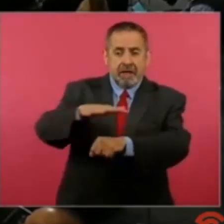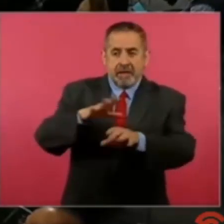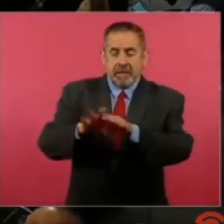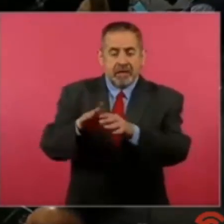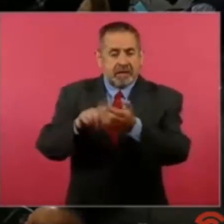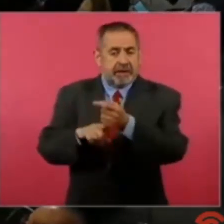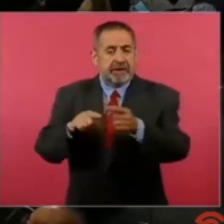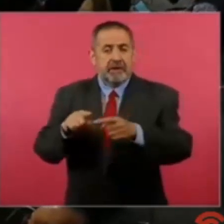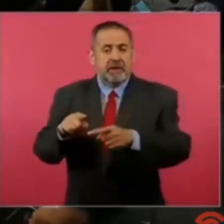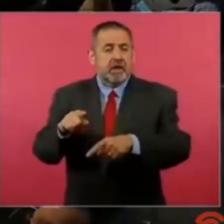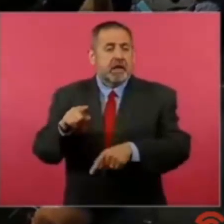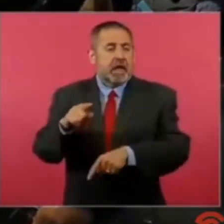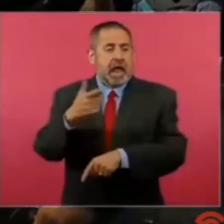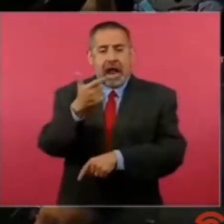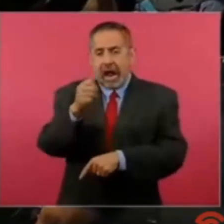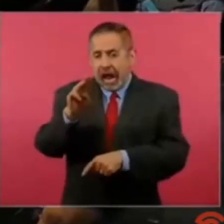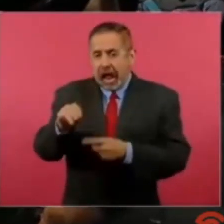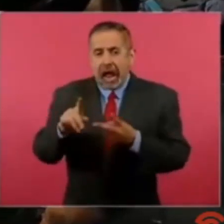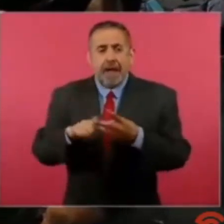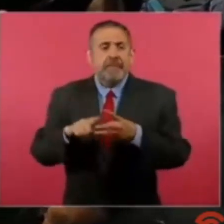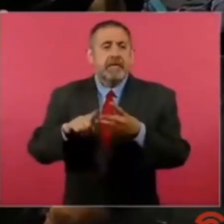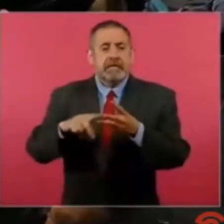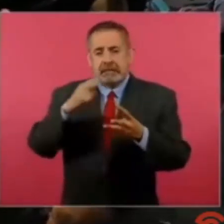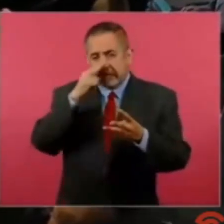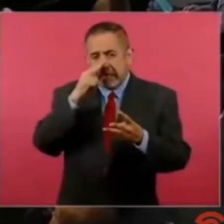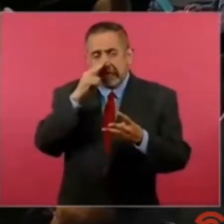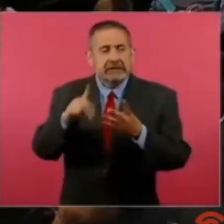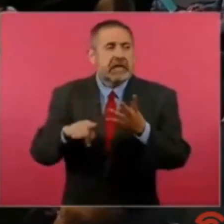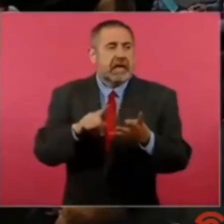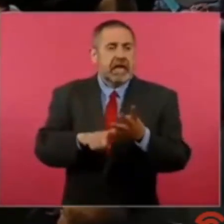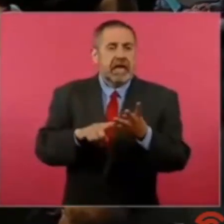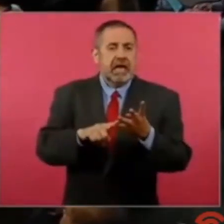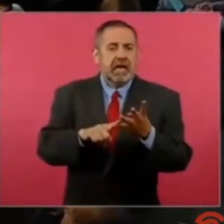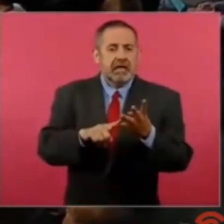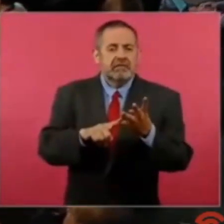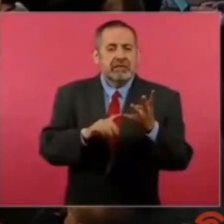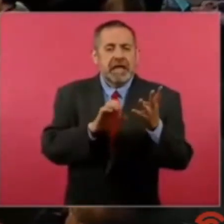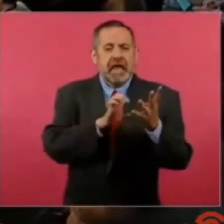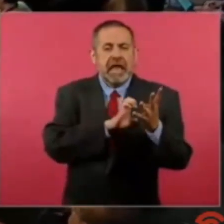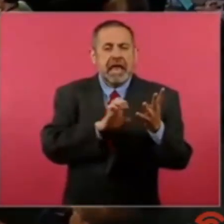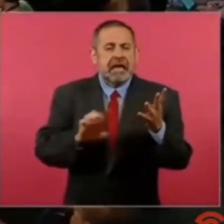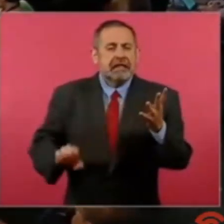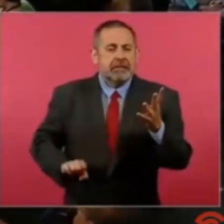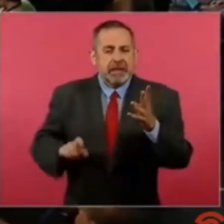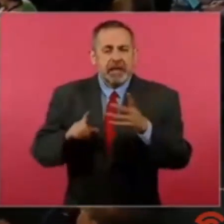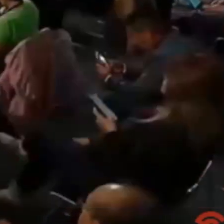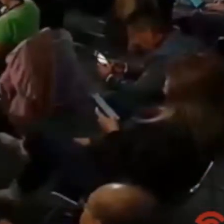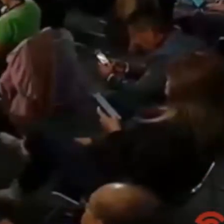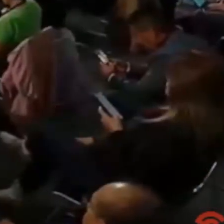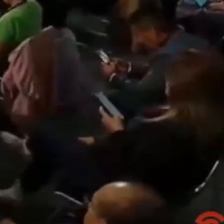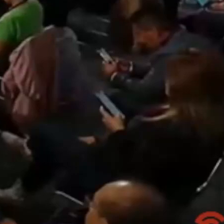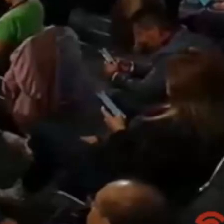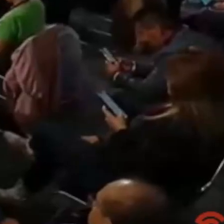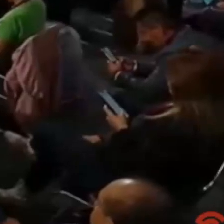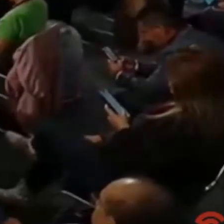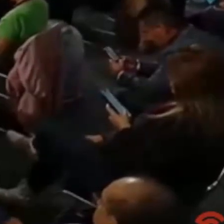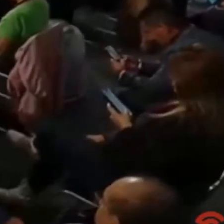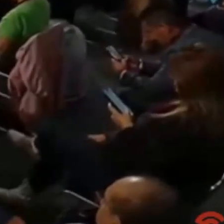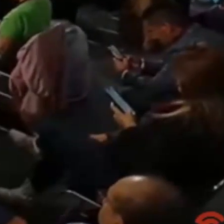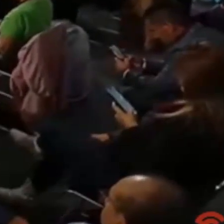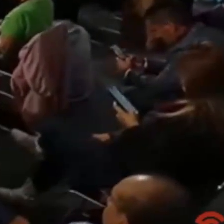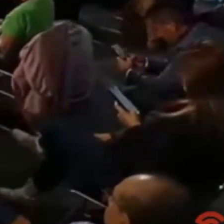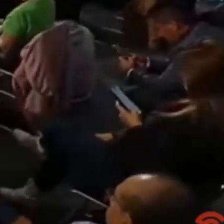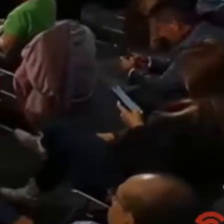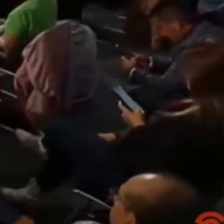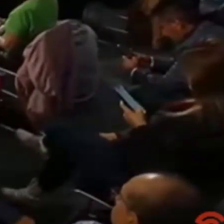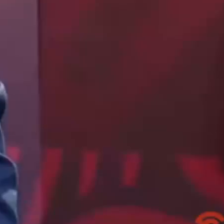Gustavo Madero y de Neza y de Ecatepec, no, ahí está muy despierto,